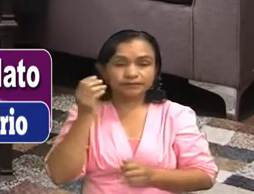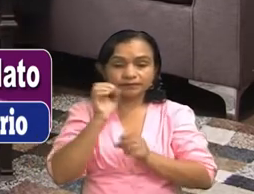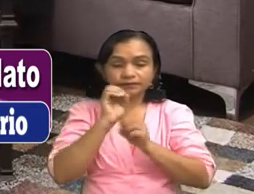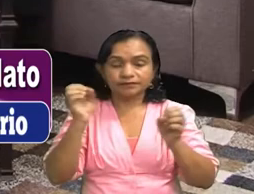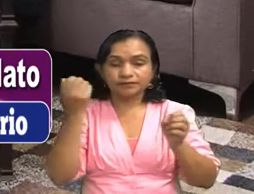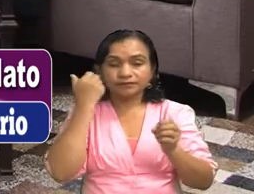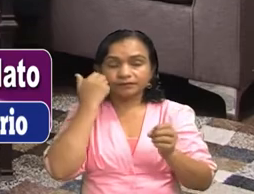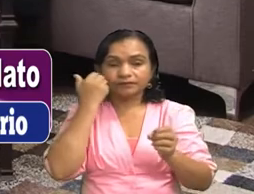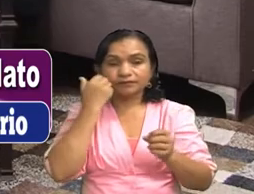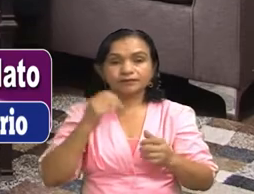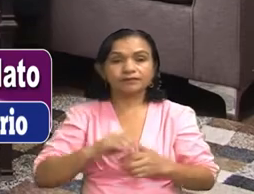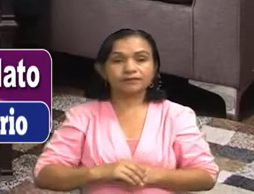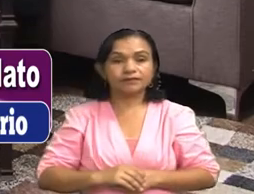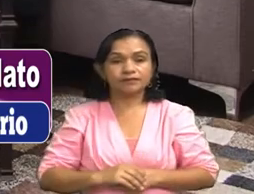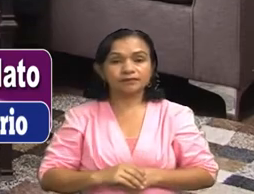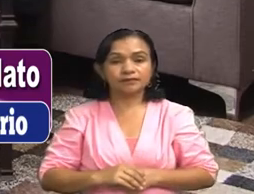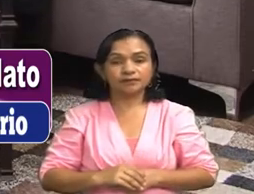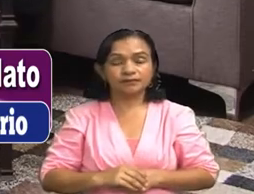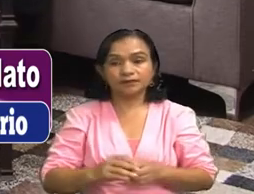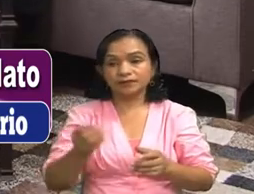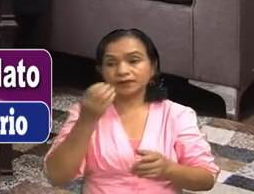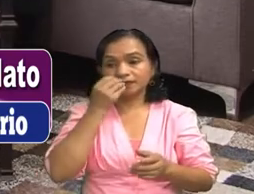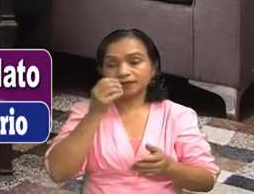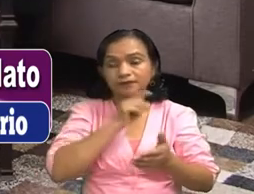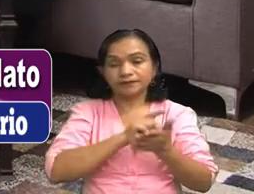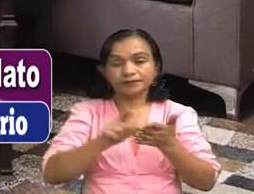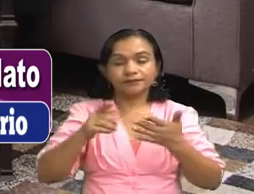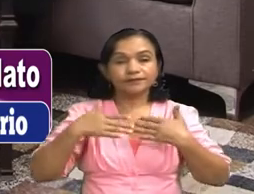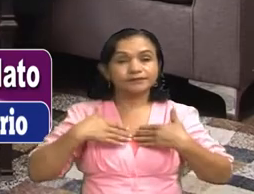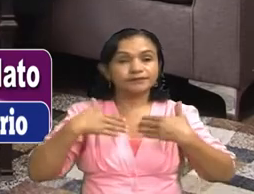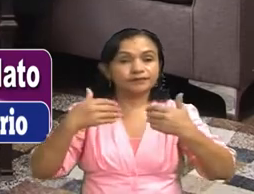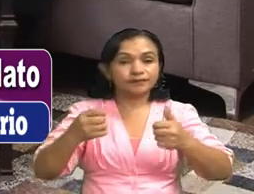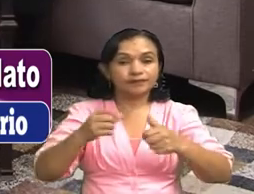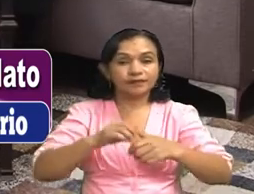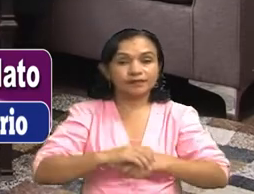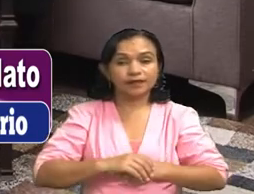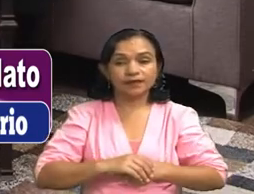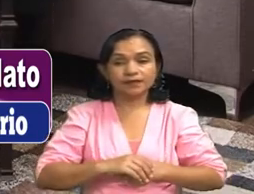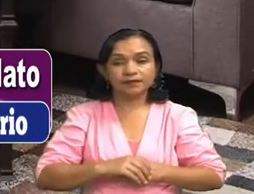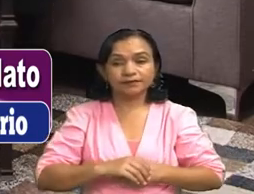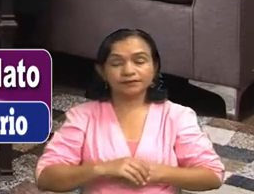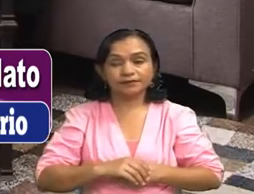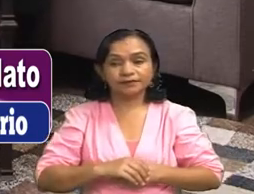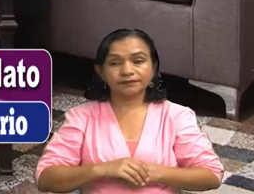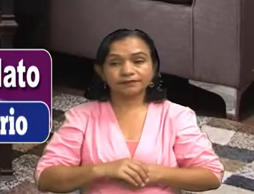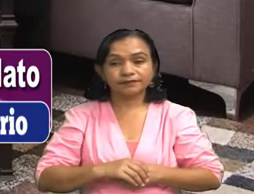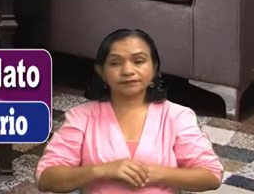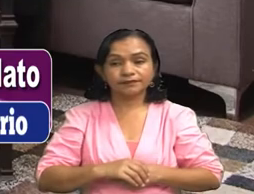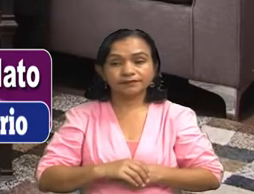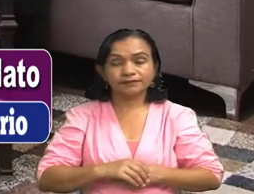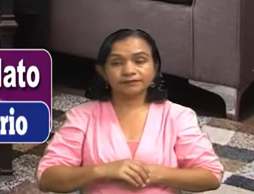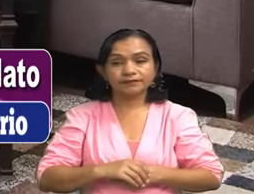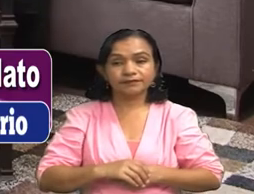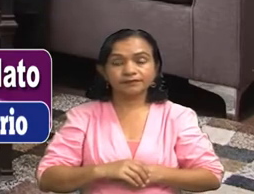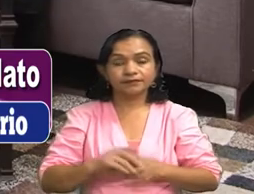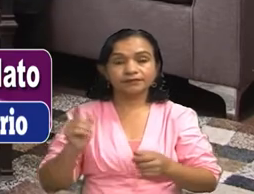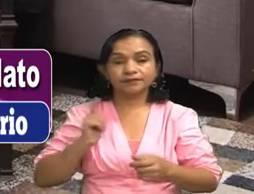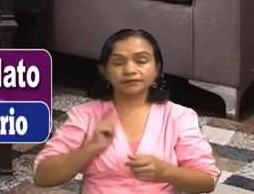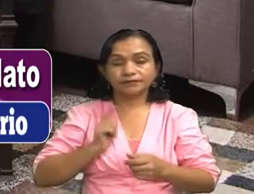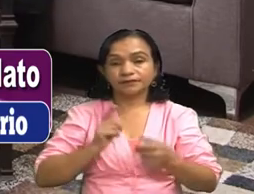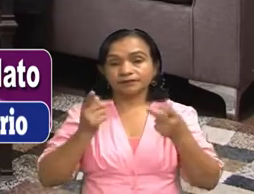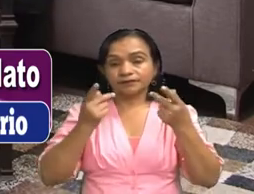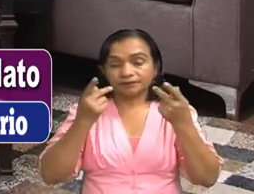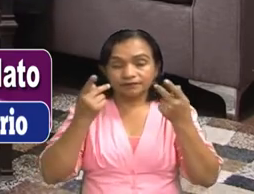algún reactivo. Alimentos inocuos totalmente. Completito, hermano. ¿Ya? Por favor. Pero tenemos...